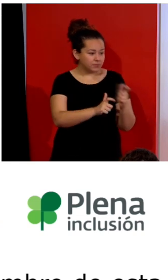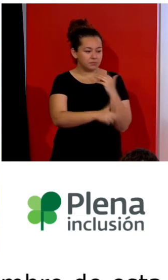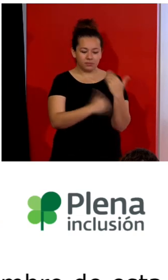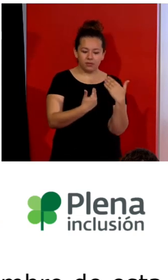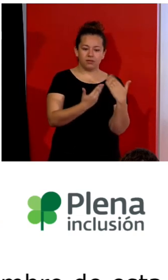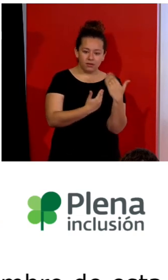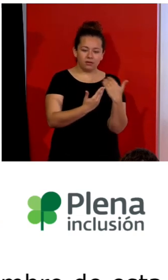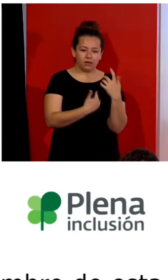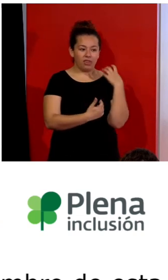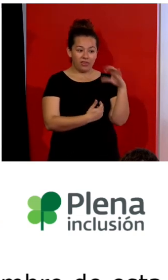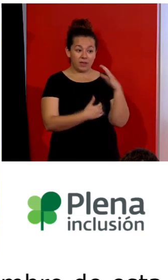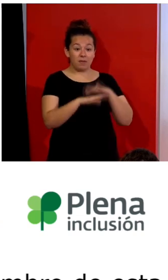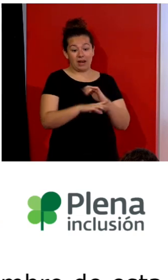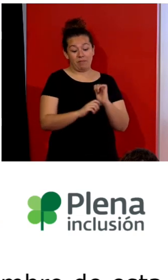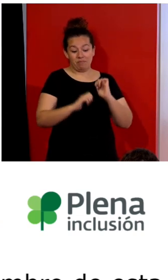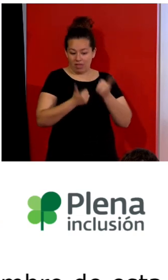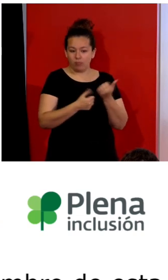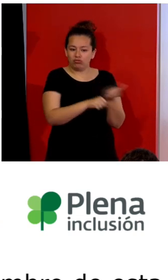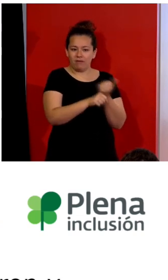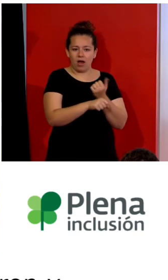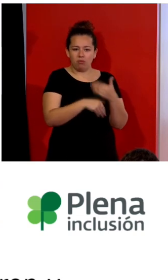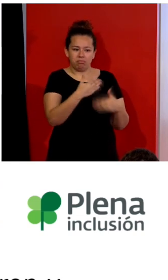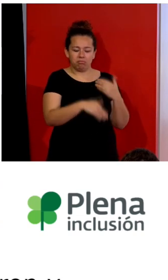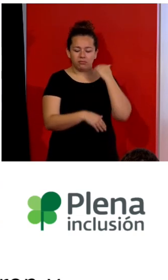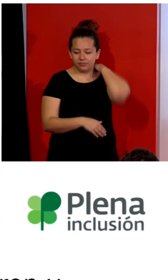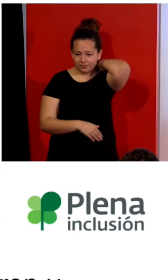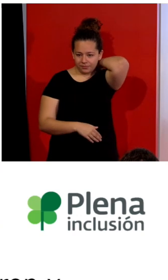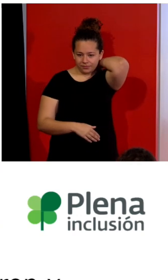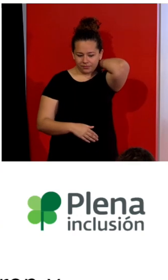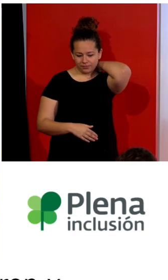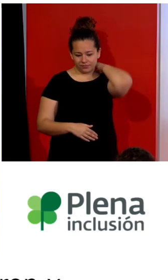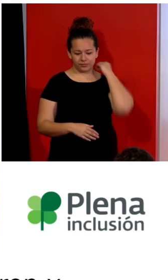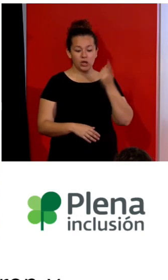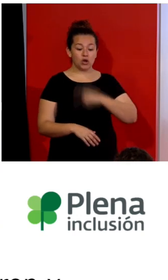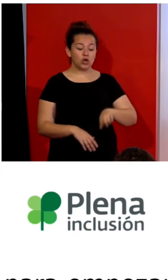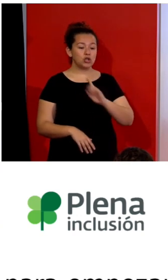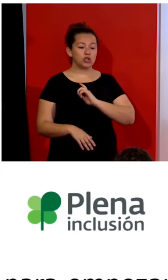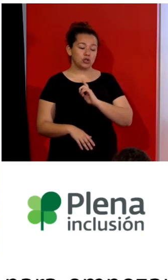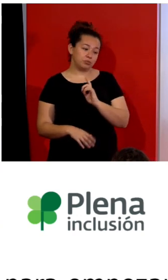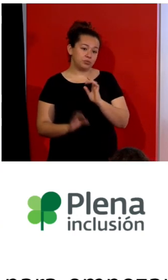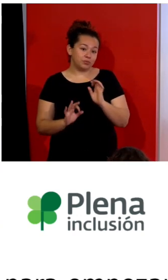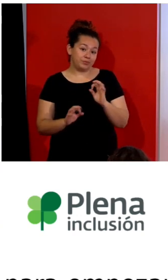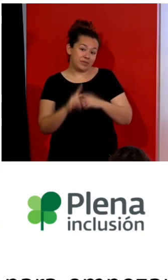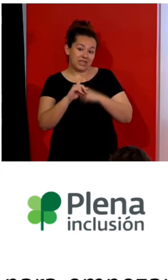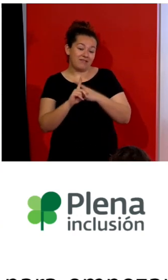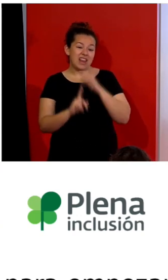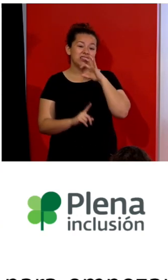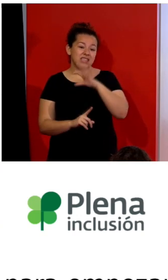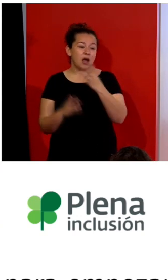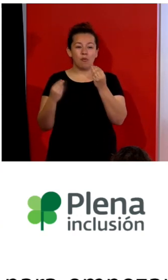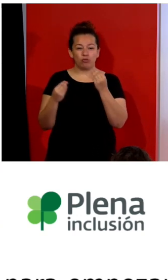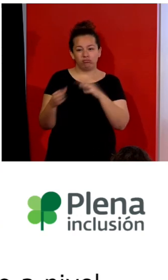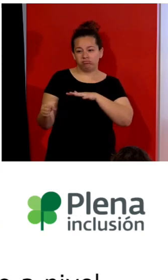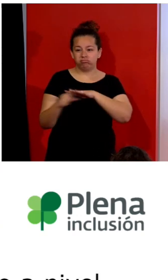reuniones para ir empezando este trabajo. Nosotros, por nuestra parte, como a nivel estatal, tampoco teníamos